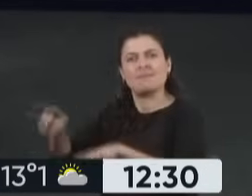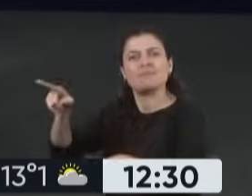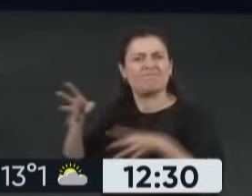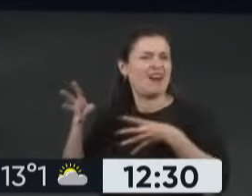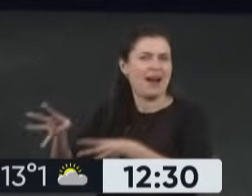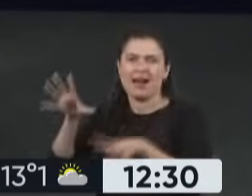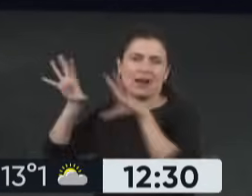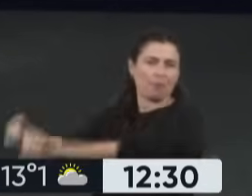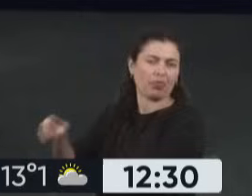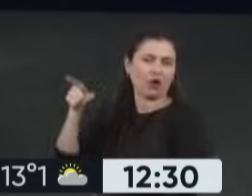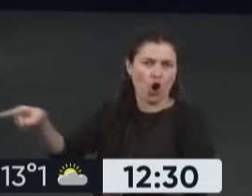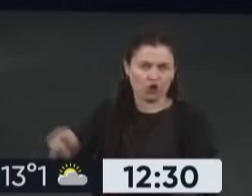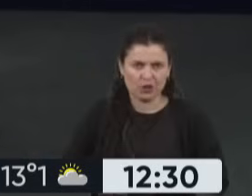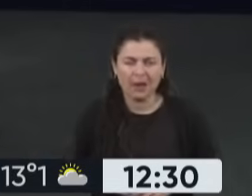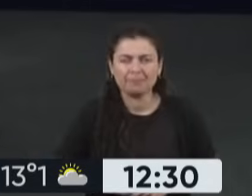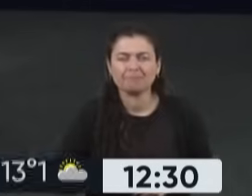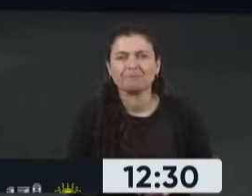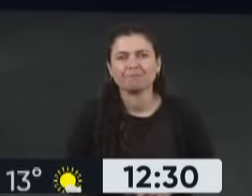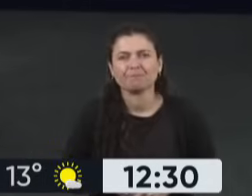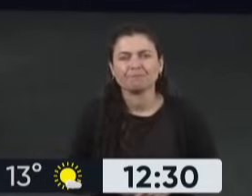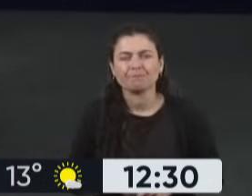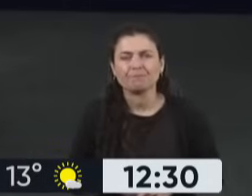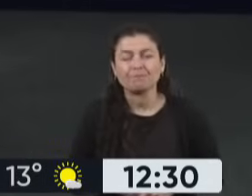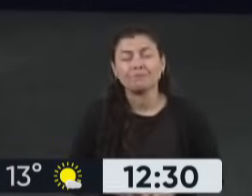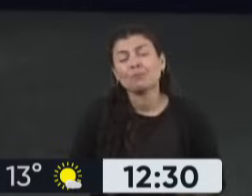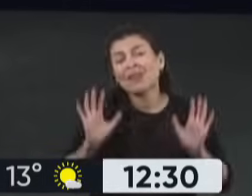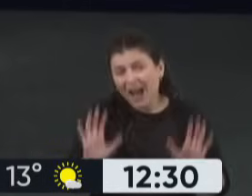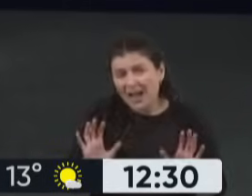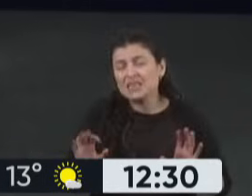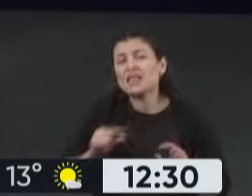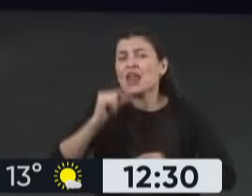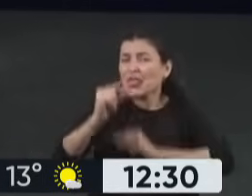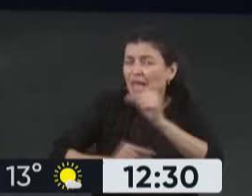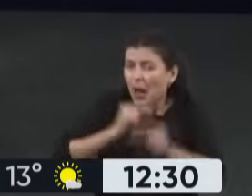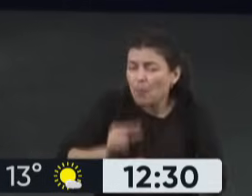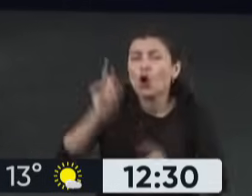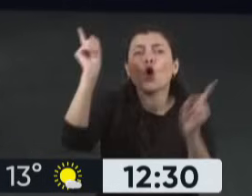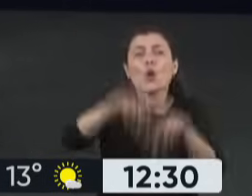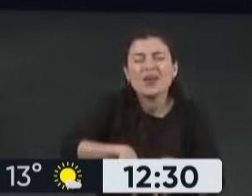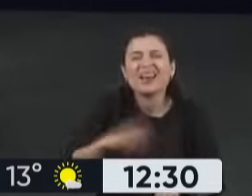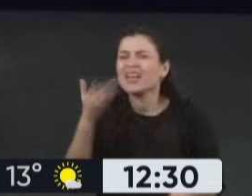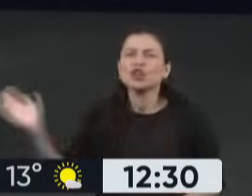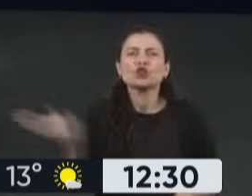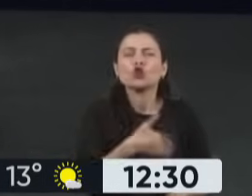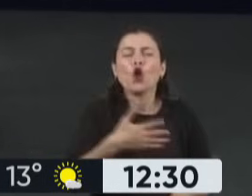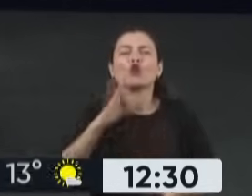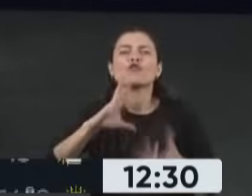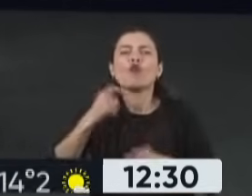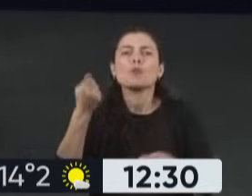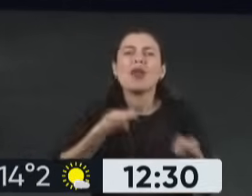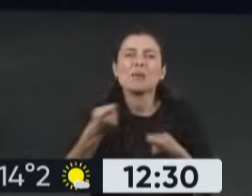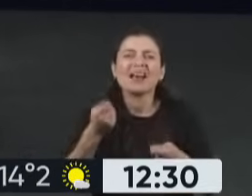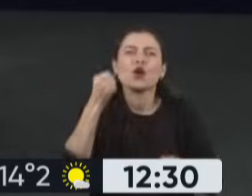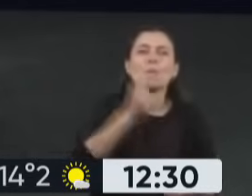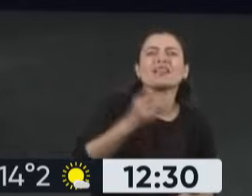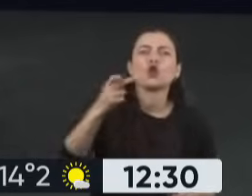la disminución de la informalidad, porque va a haber una mayor bancarización, son el mejor antídoto